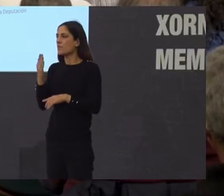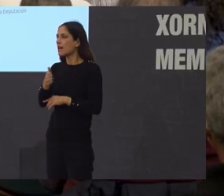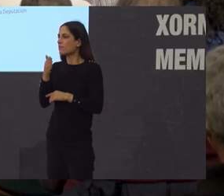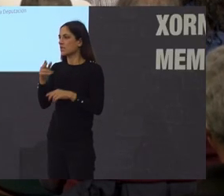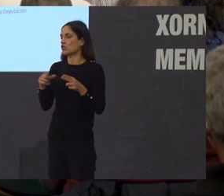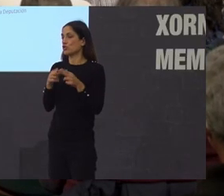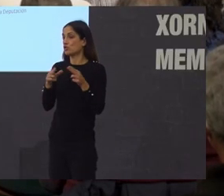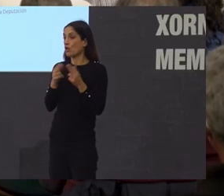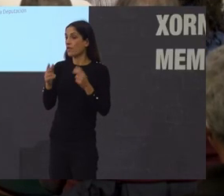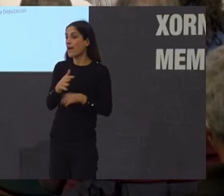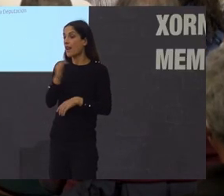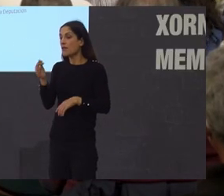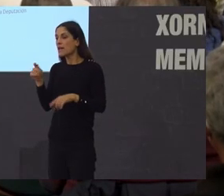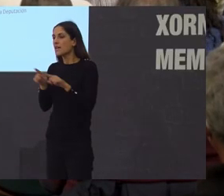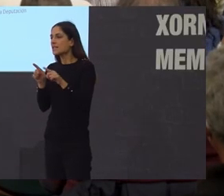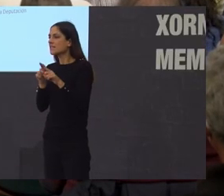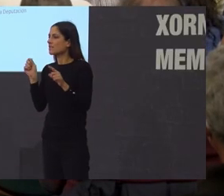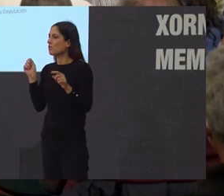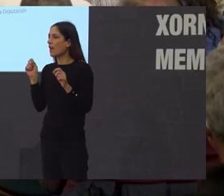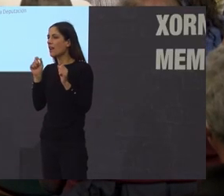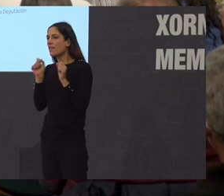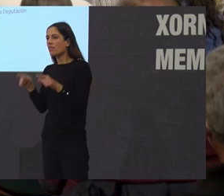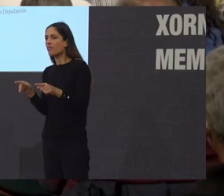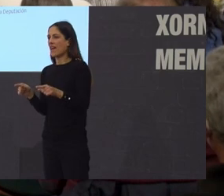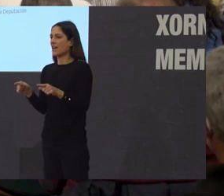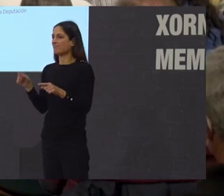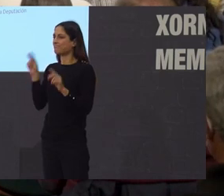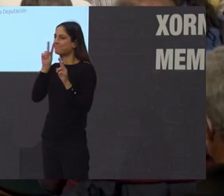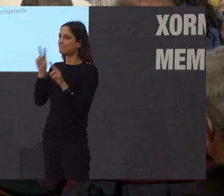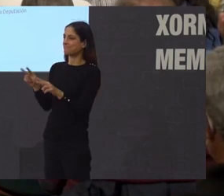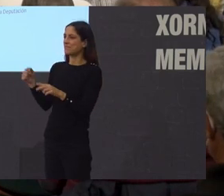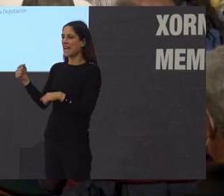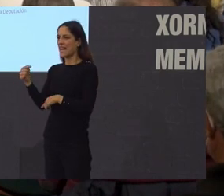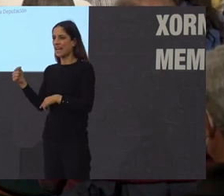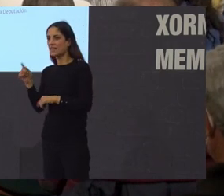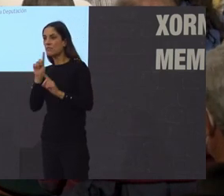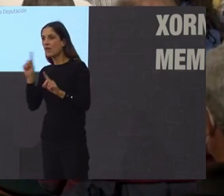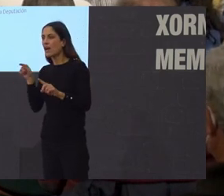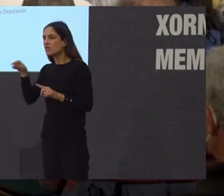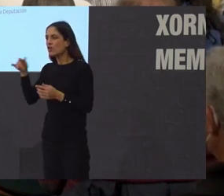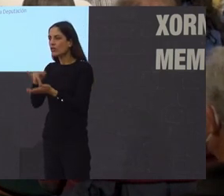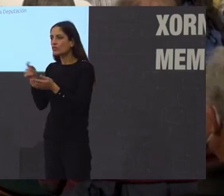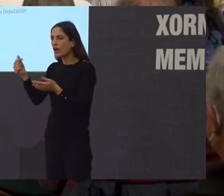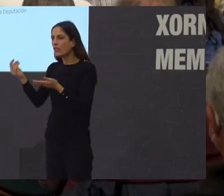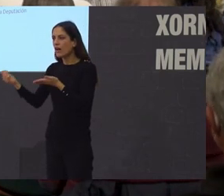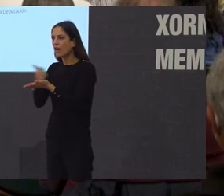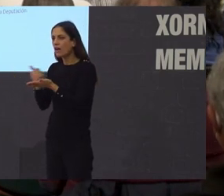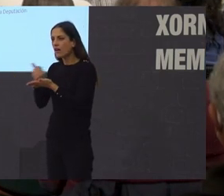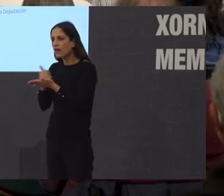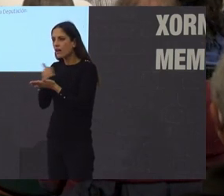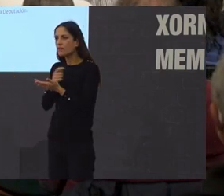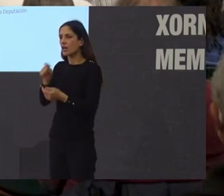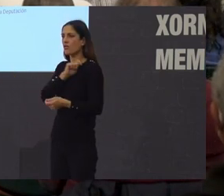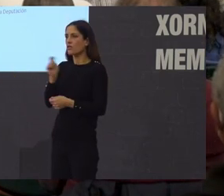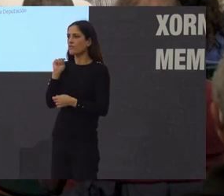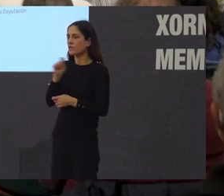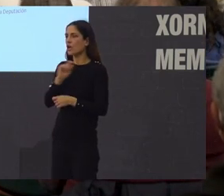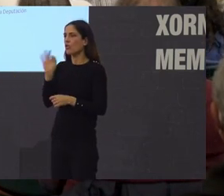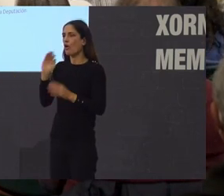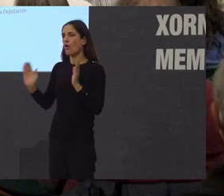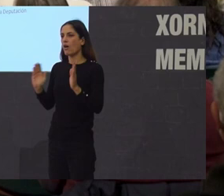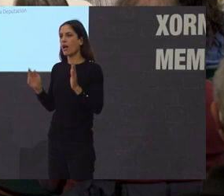mal visto que haya alguien que se haya lucrado con el trabajo esclavo o con las prebendas que hubo durante el